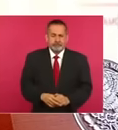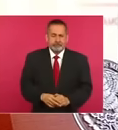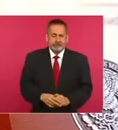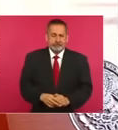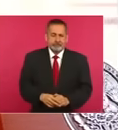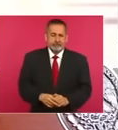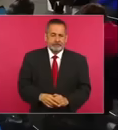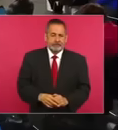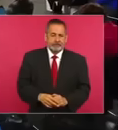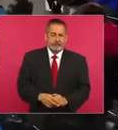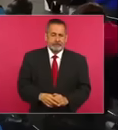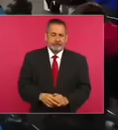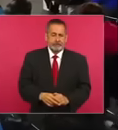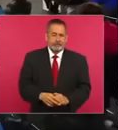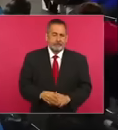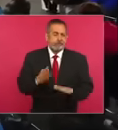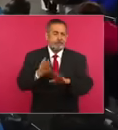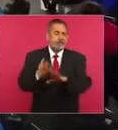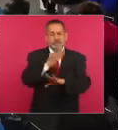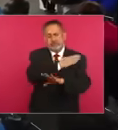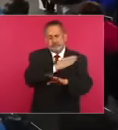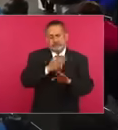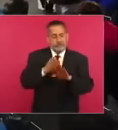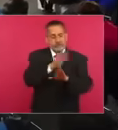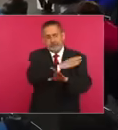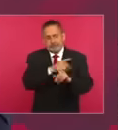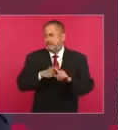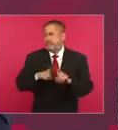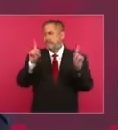Antes era distinto.